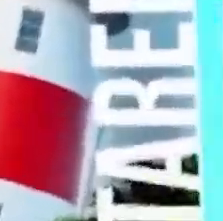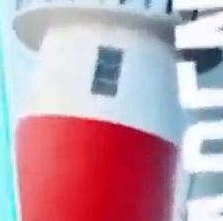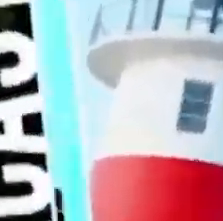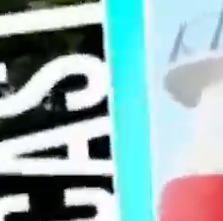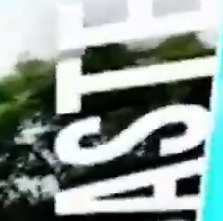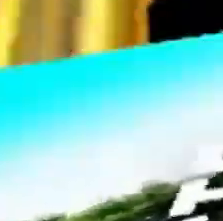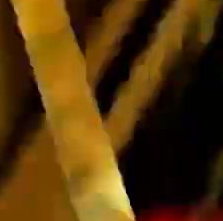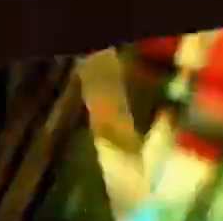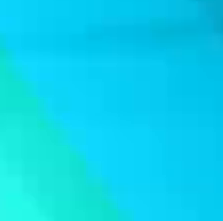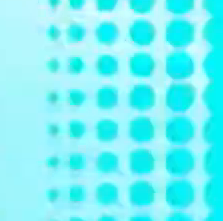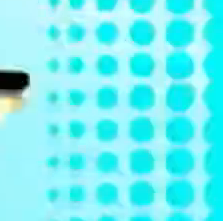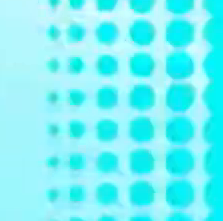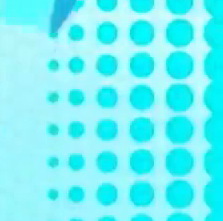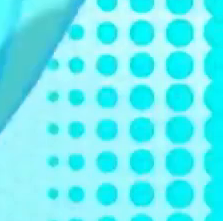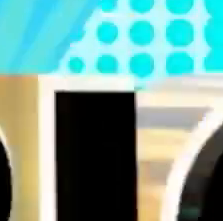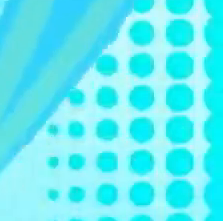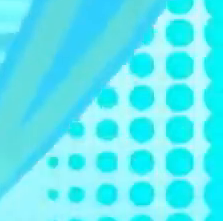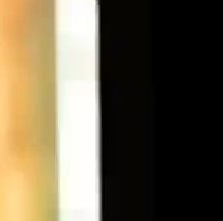Música